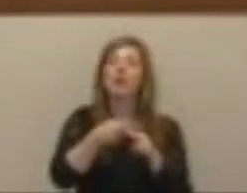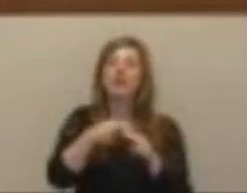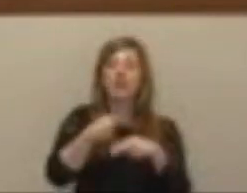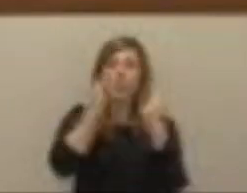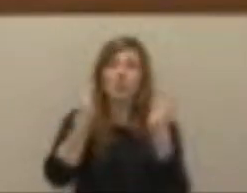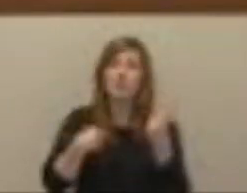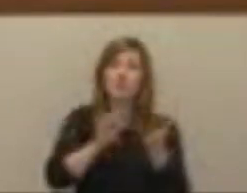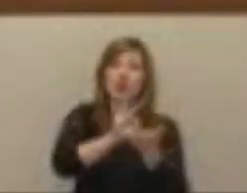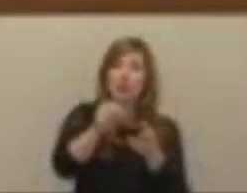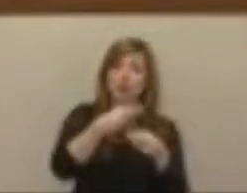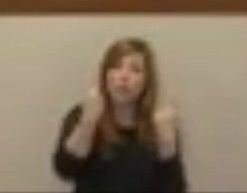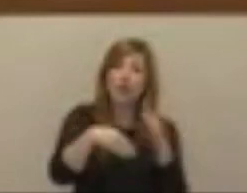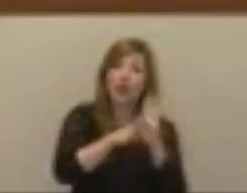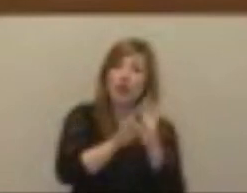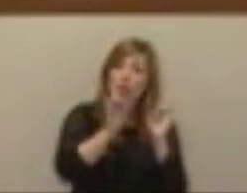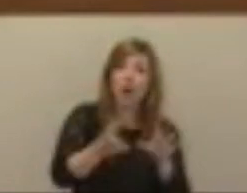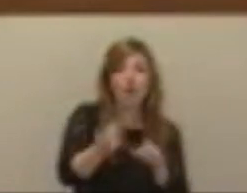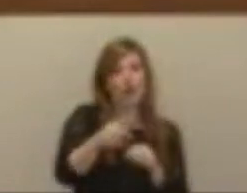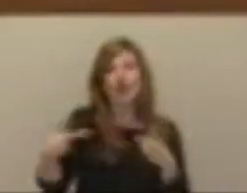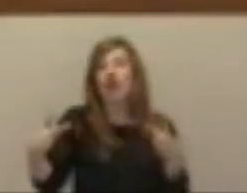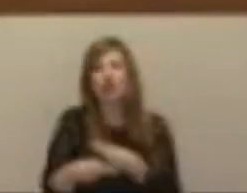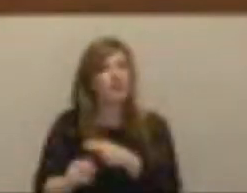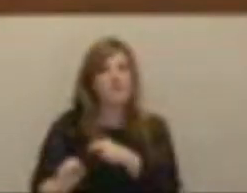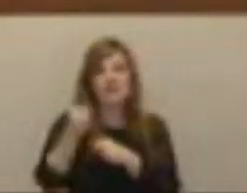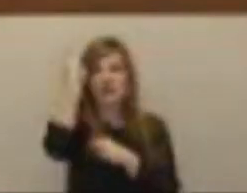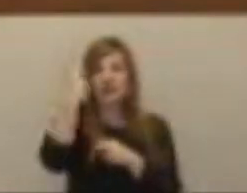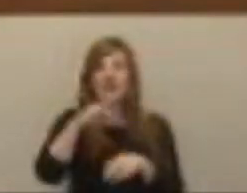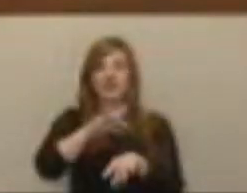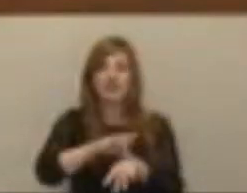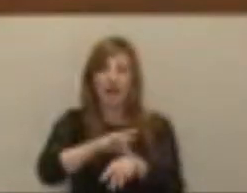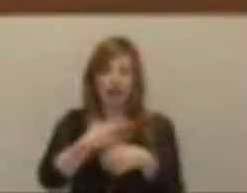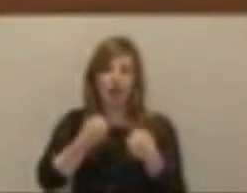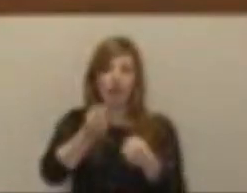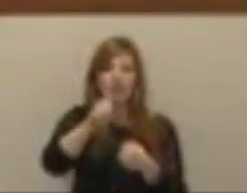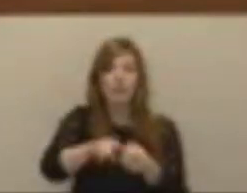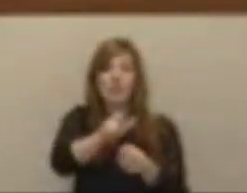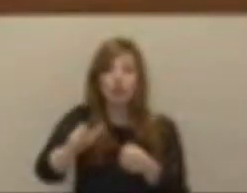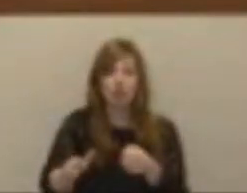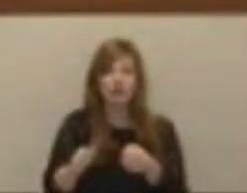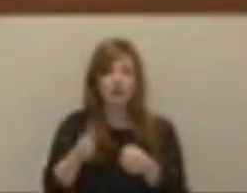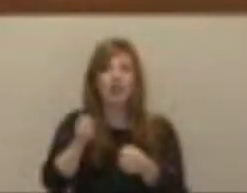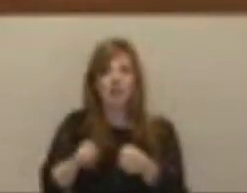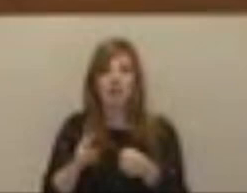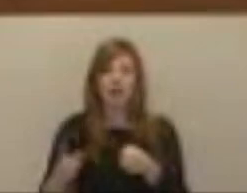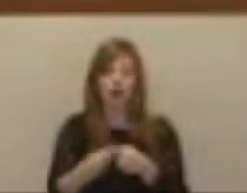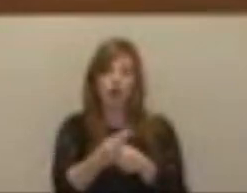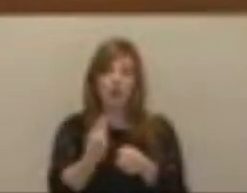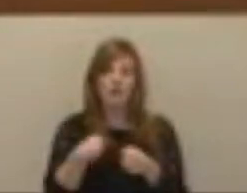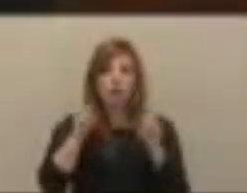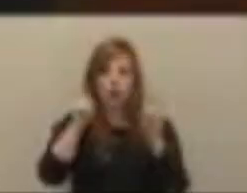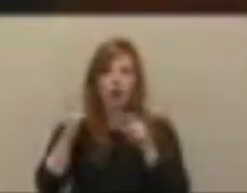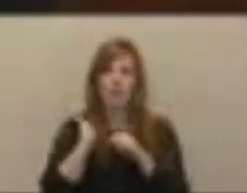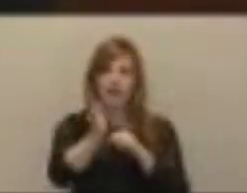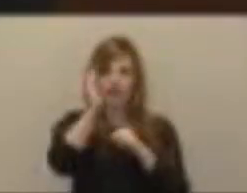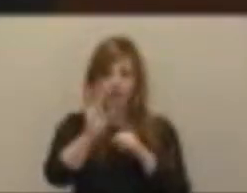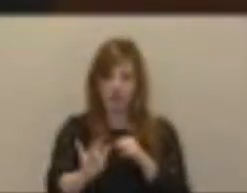servicios públicos? No, los mayores recortes vinieron en sanidad, en personal. Los mayores recortes en personal vinieron también en educación. Así lo dicen